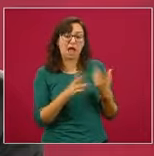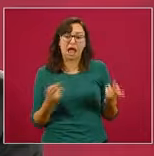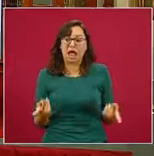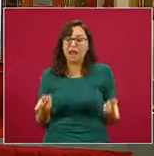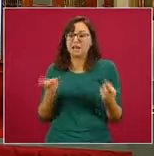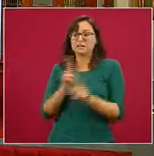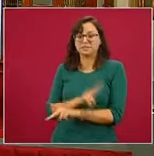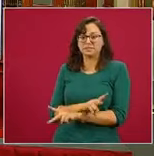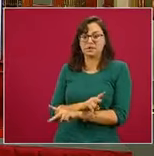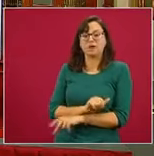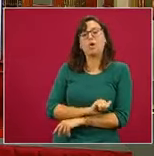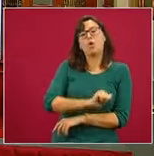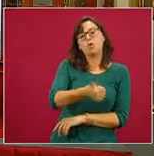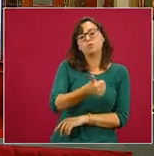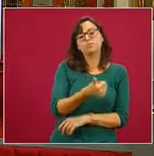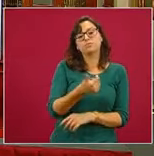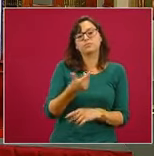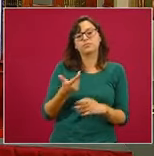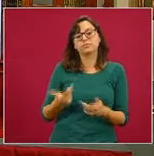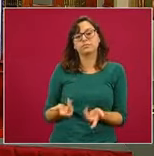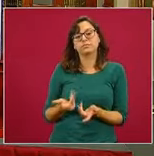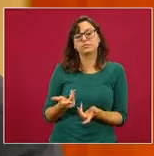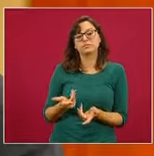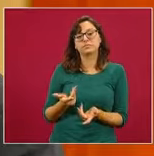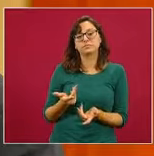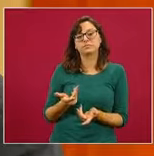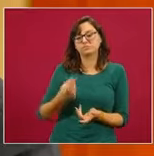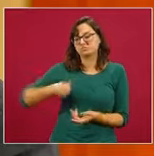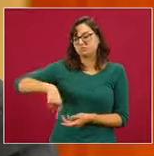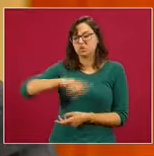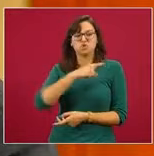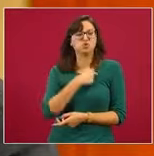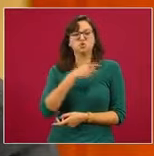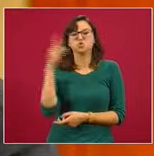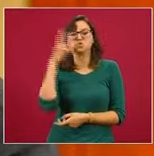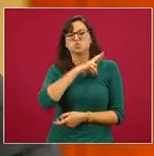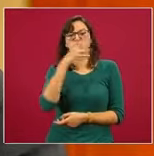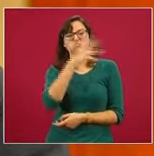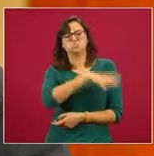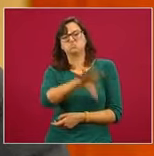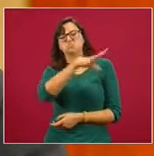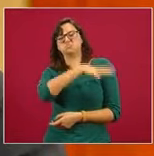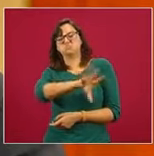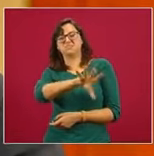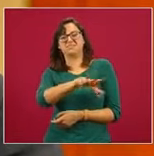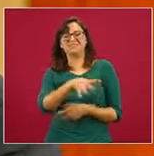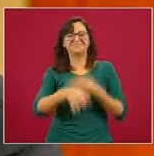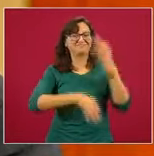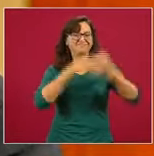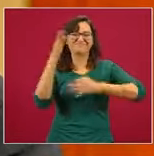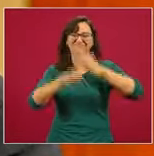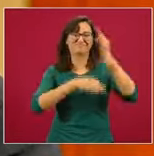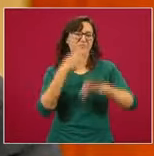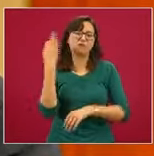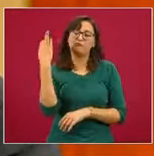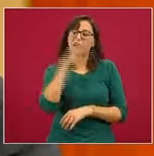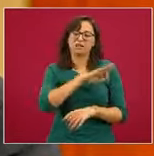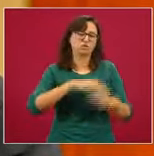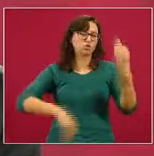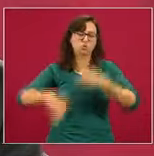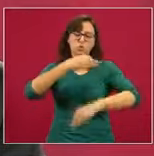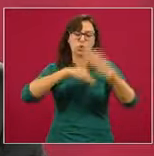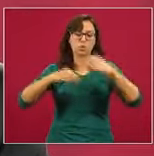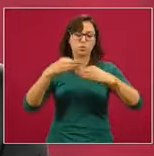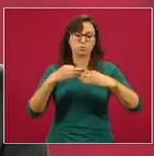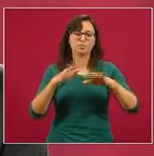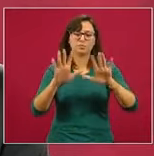que días previos que estábamos vetando a la vacuna rusa. Es importante que la población visualice